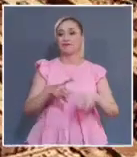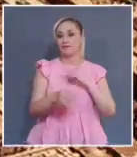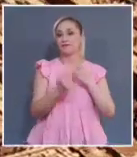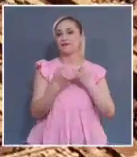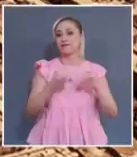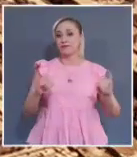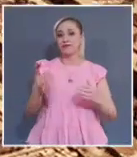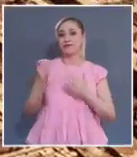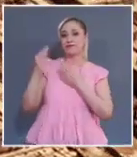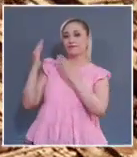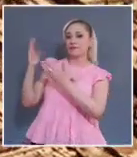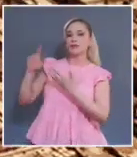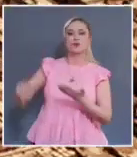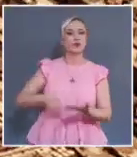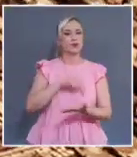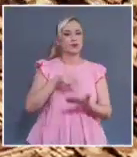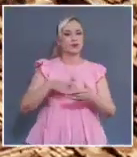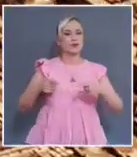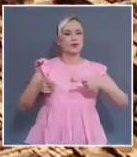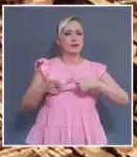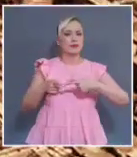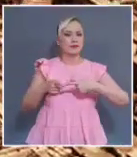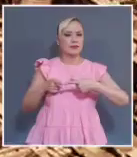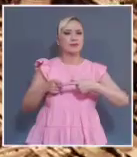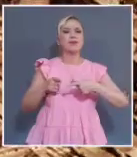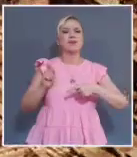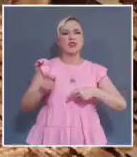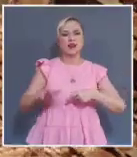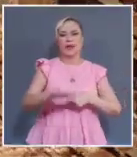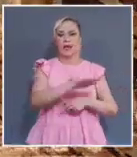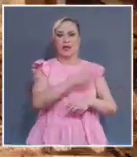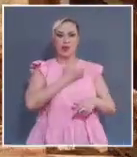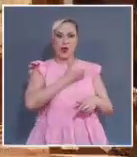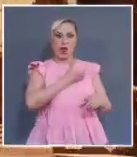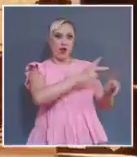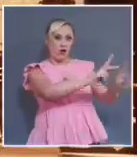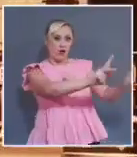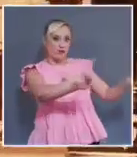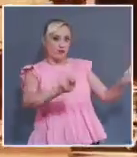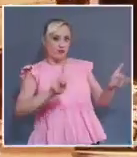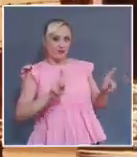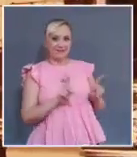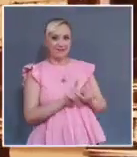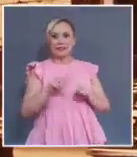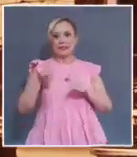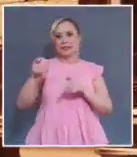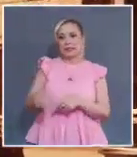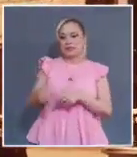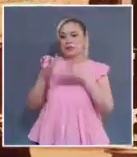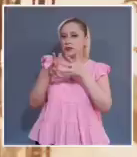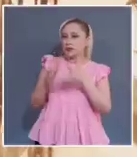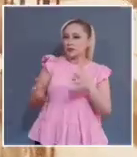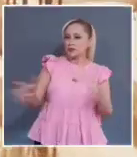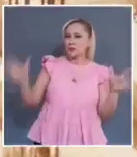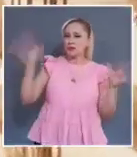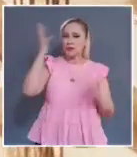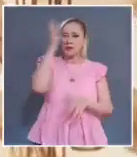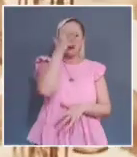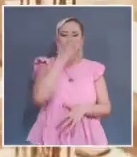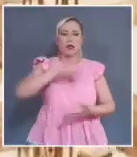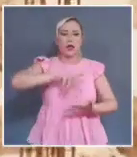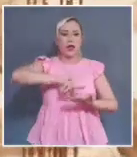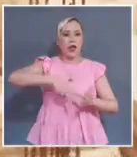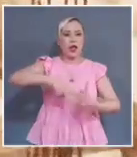Ubicado en la esquina sureste de la Plaza de la Constitución de la capital, este majestuoso recinto, obra del arquitecto Antonio